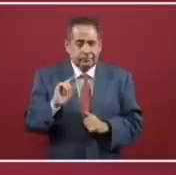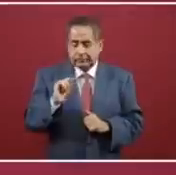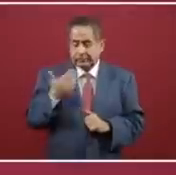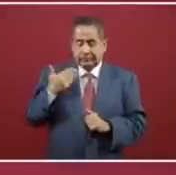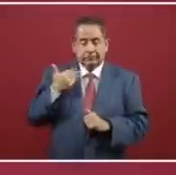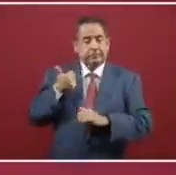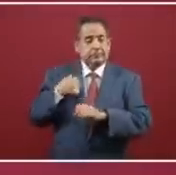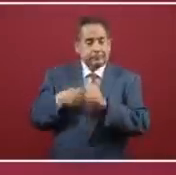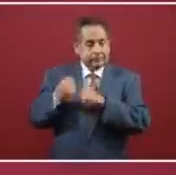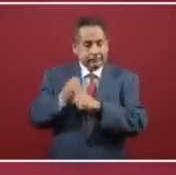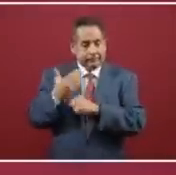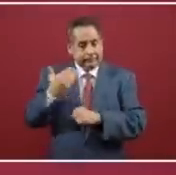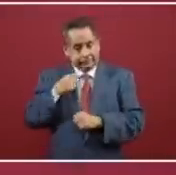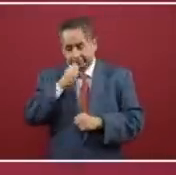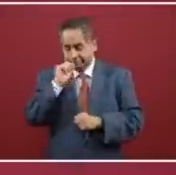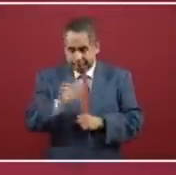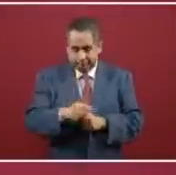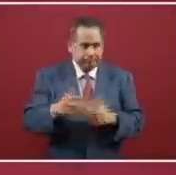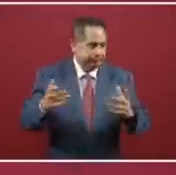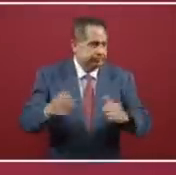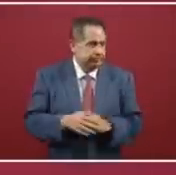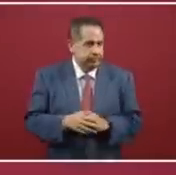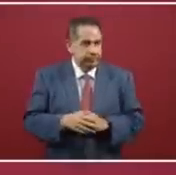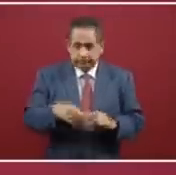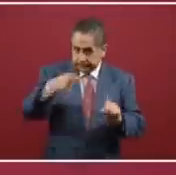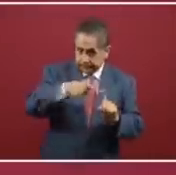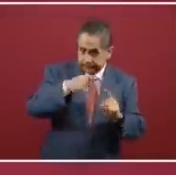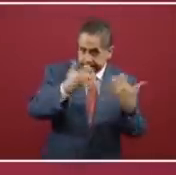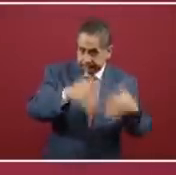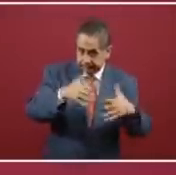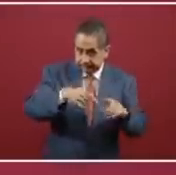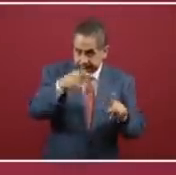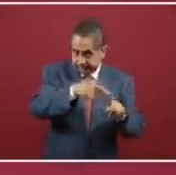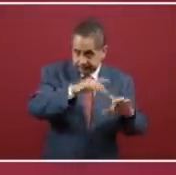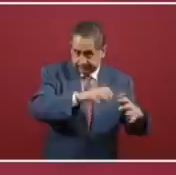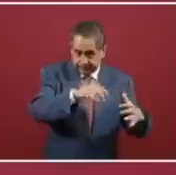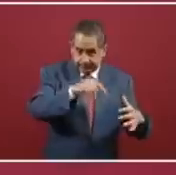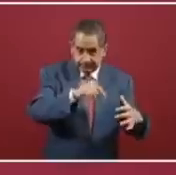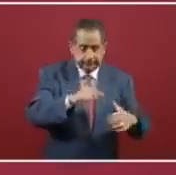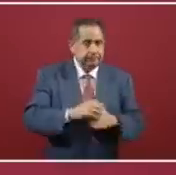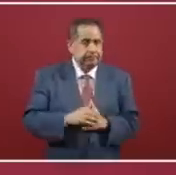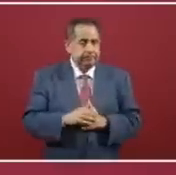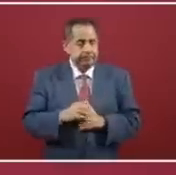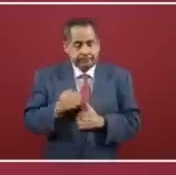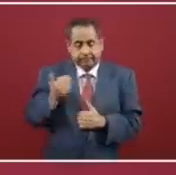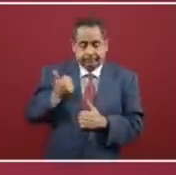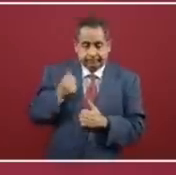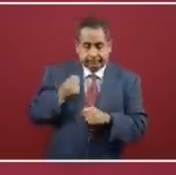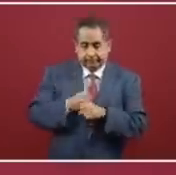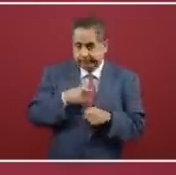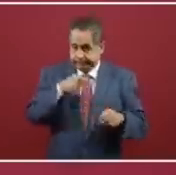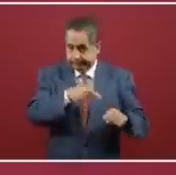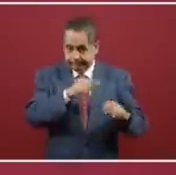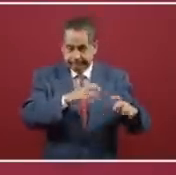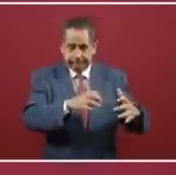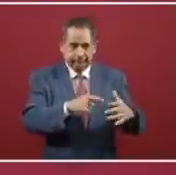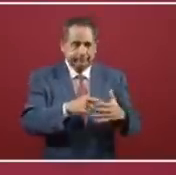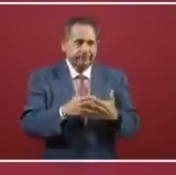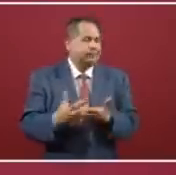pasado entonces esa empresa del sexenio pasado